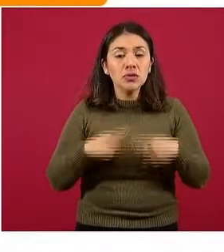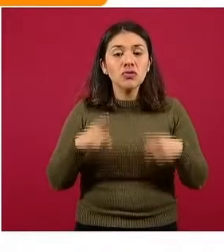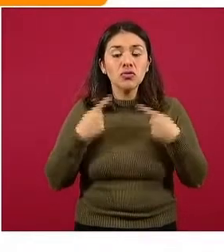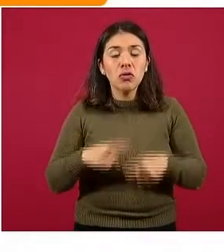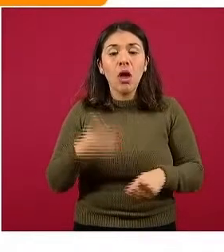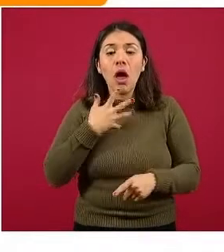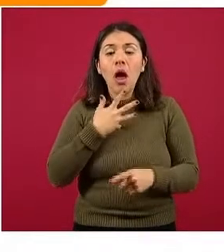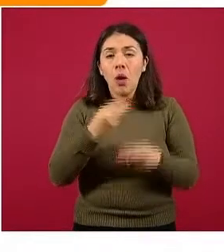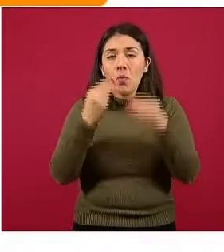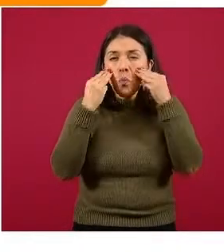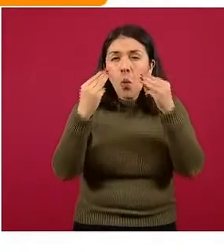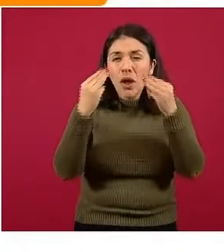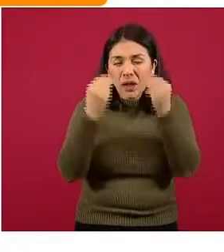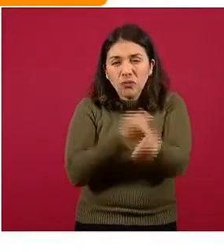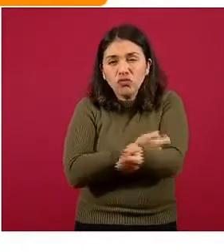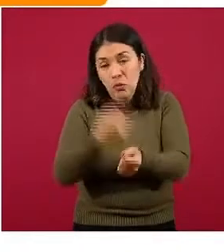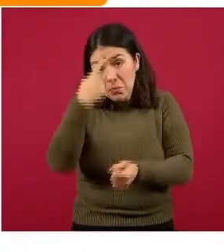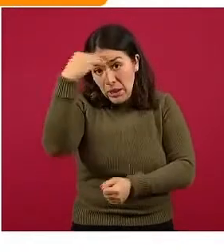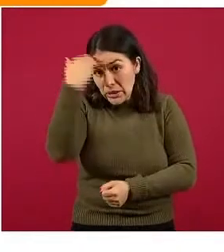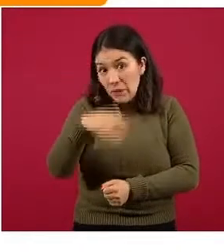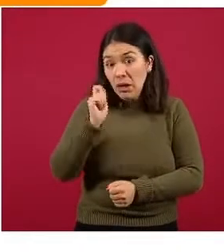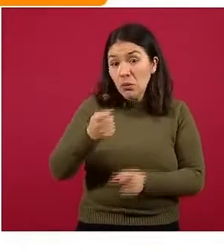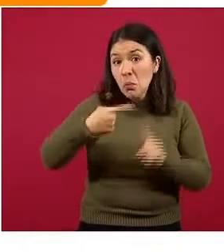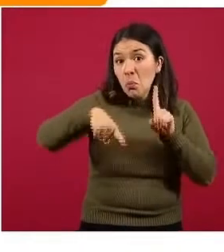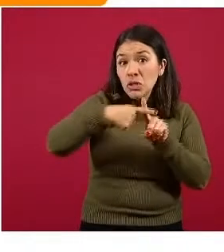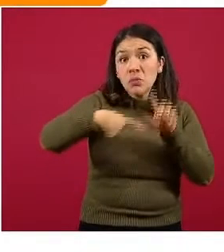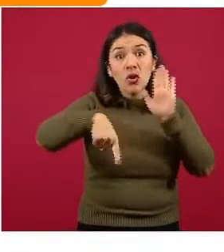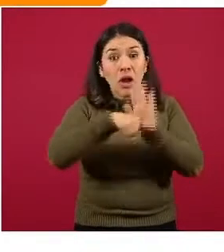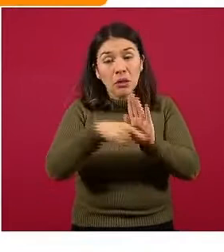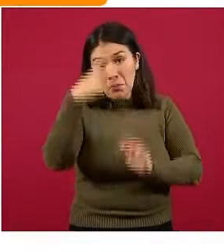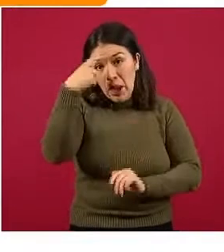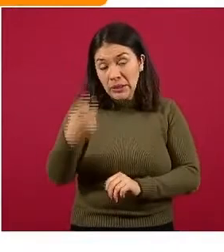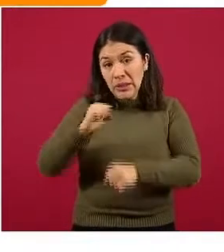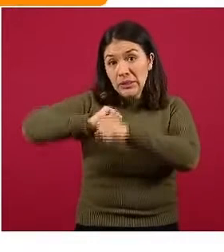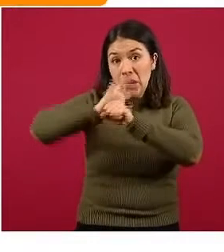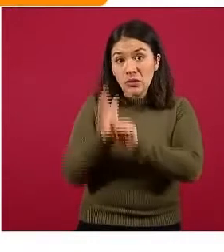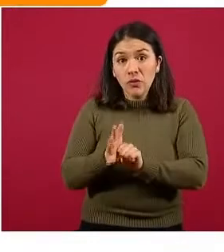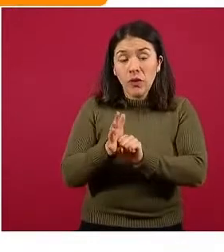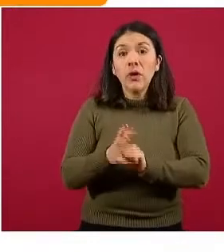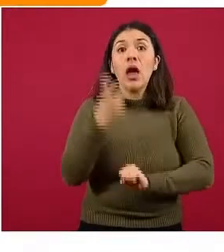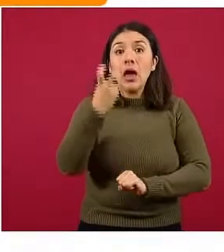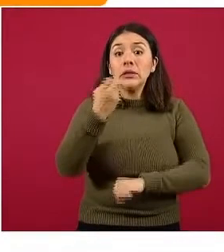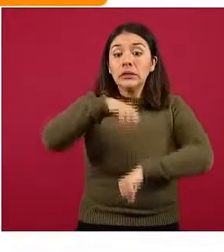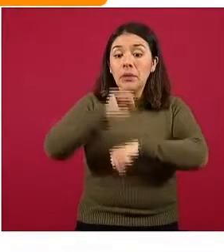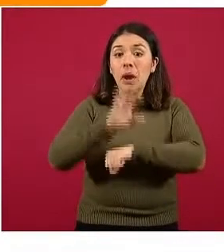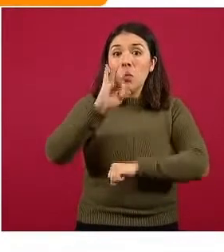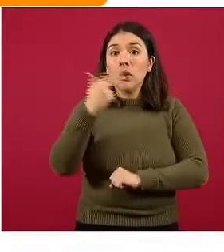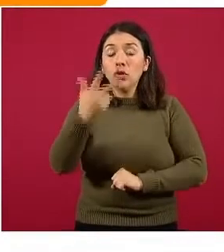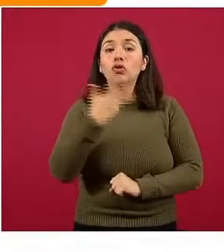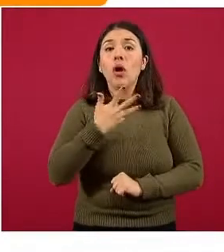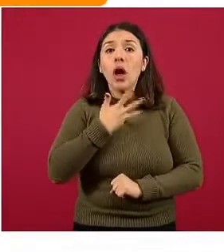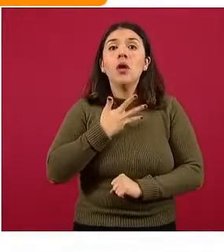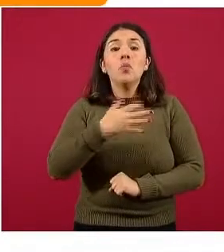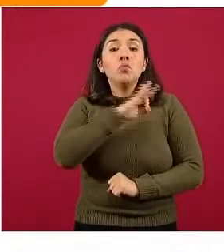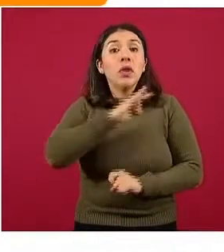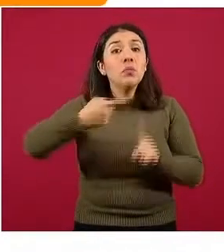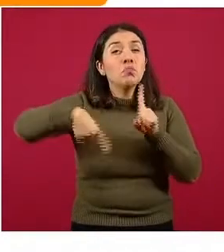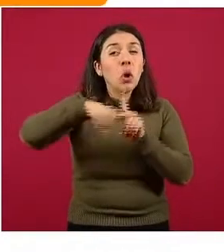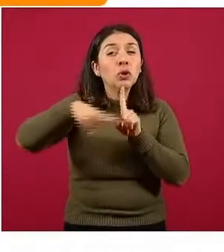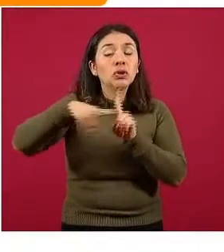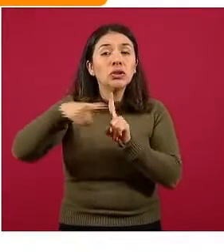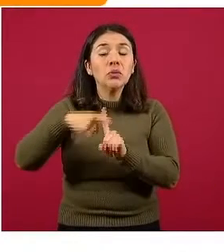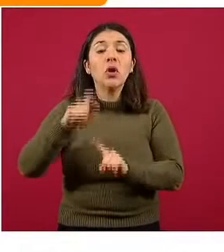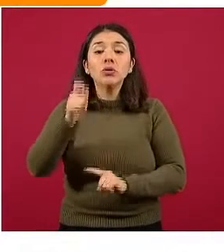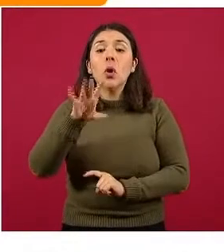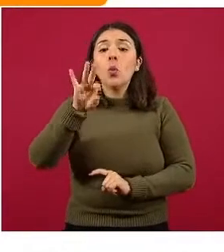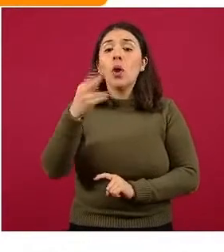una toma de muestra para saber si son positivos o negativos al virus SARS-CoV-2. Durante la semana 48 tenemos una positividad